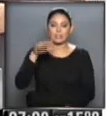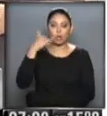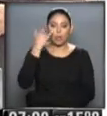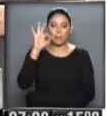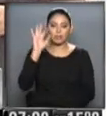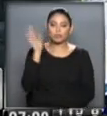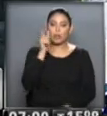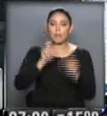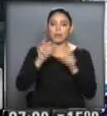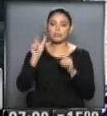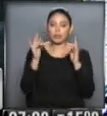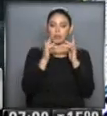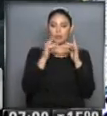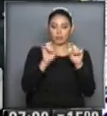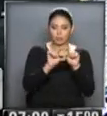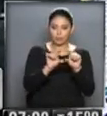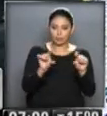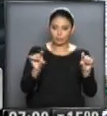ciudadanos pueden entrar en